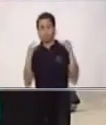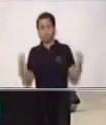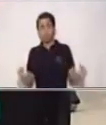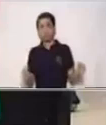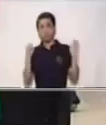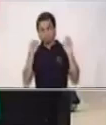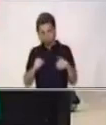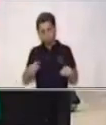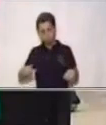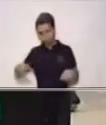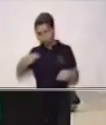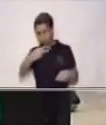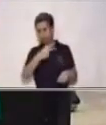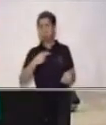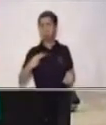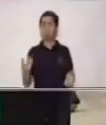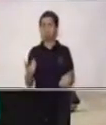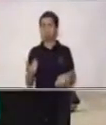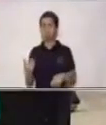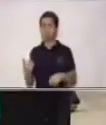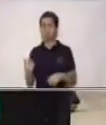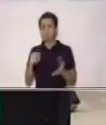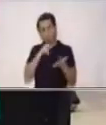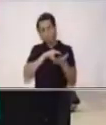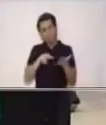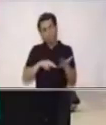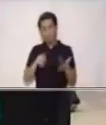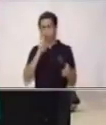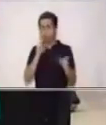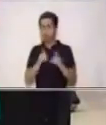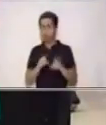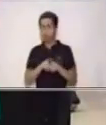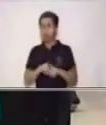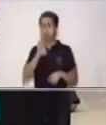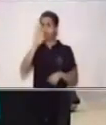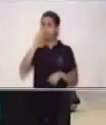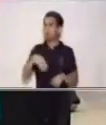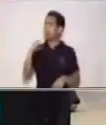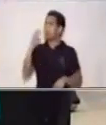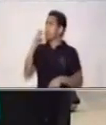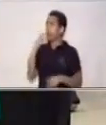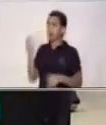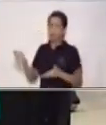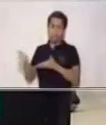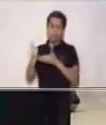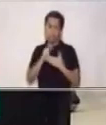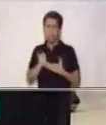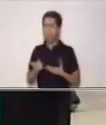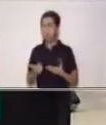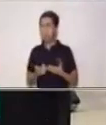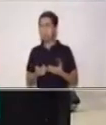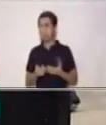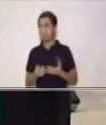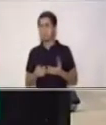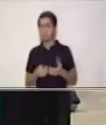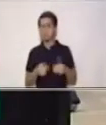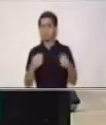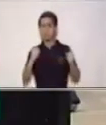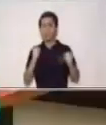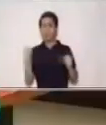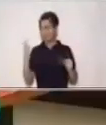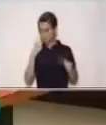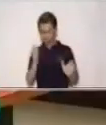recortar y también para leer, ¿verdad? Pídele a papá también que te ayude, puedes realizar tu jugo de